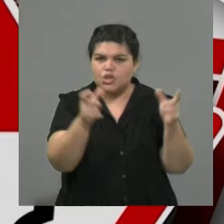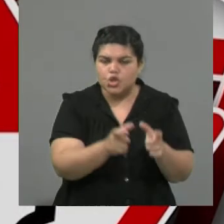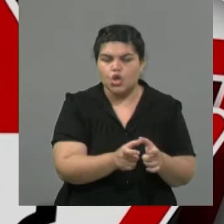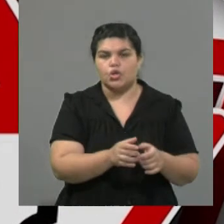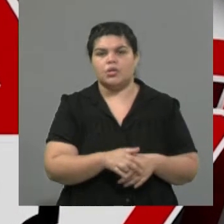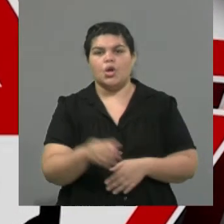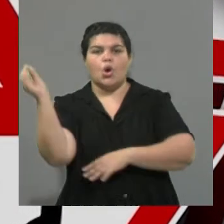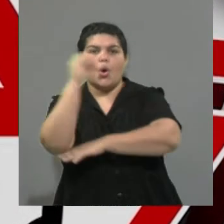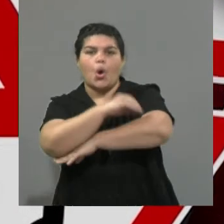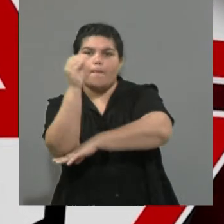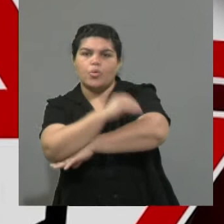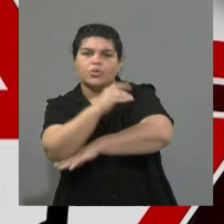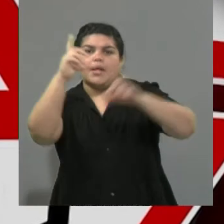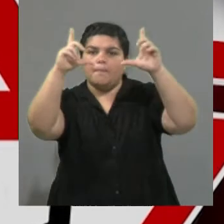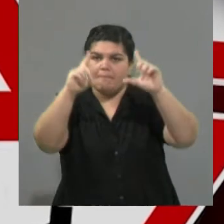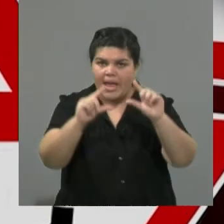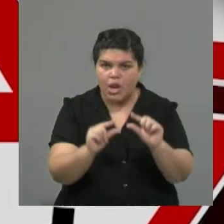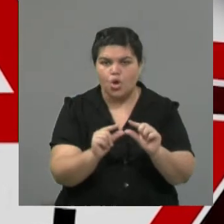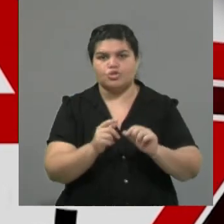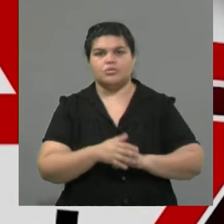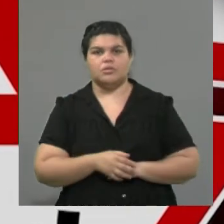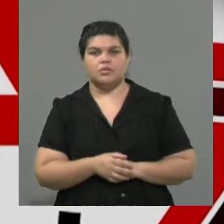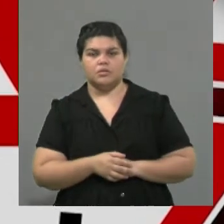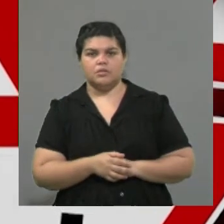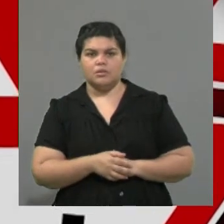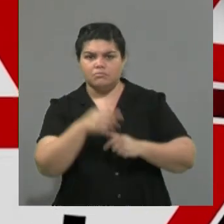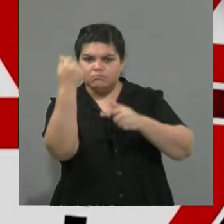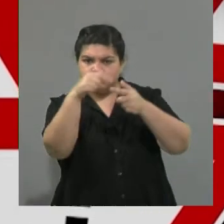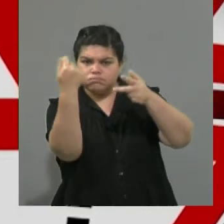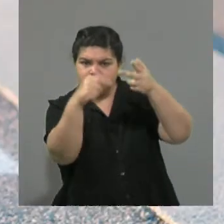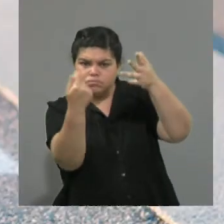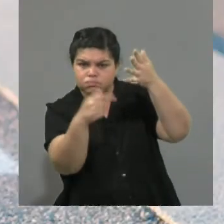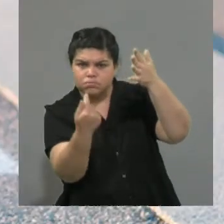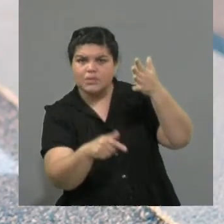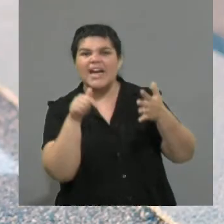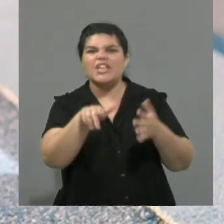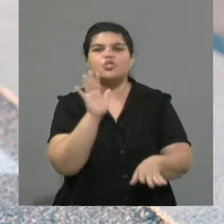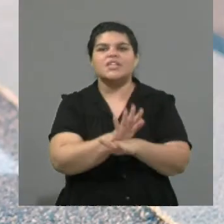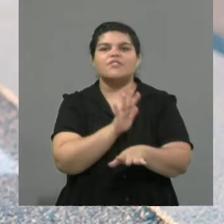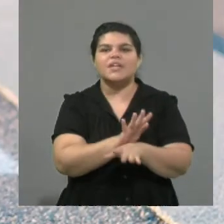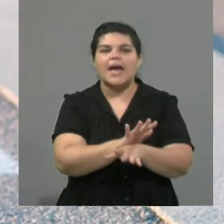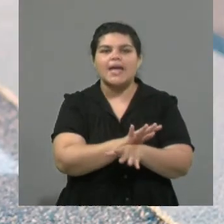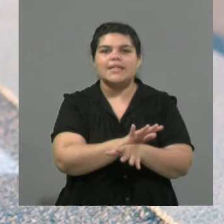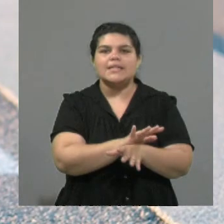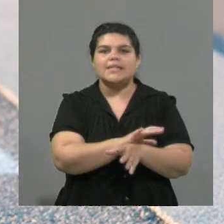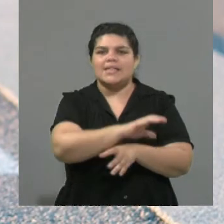combustibles fósiles en el aire. Todo esto es un sistema en el